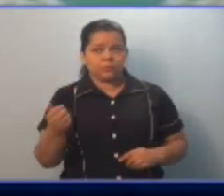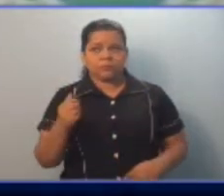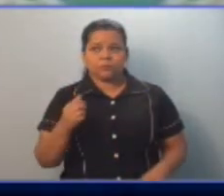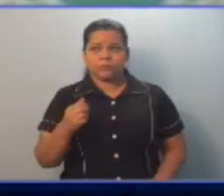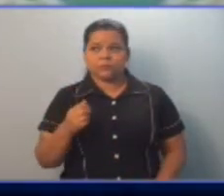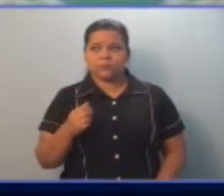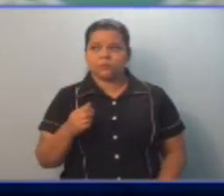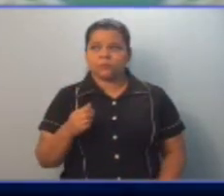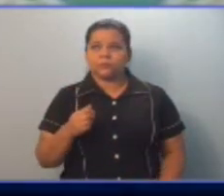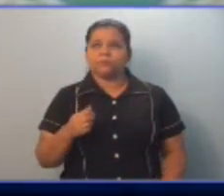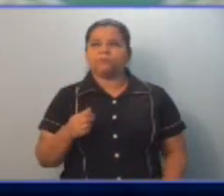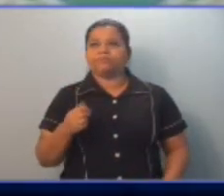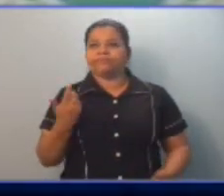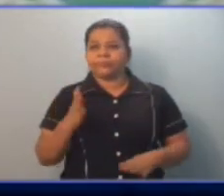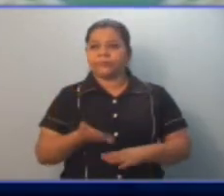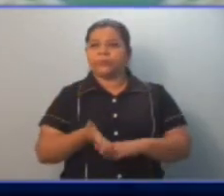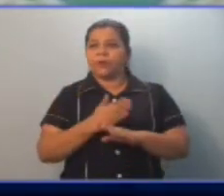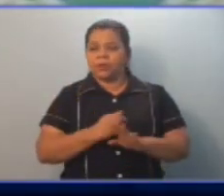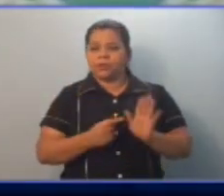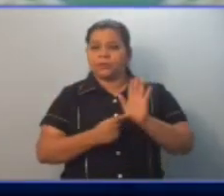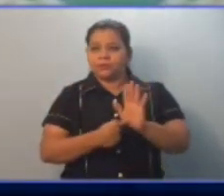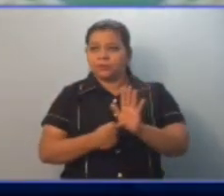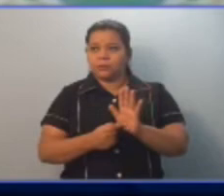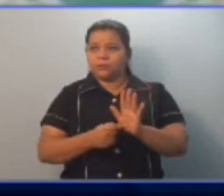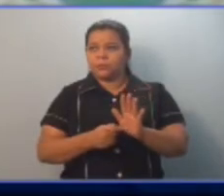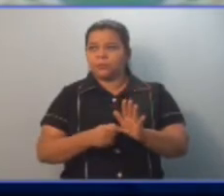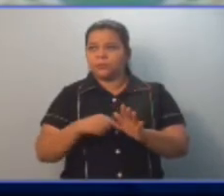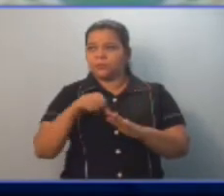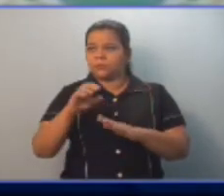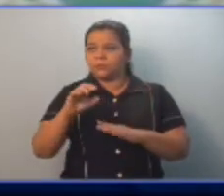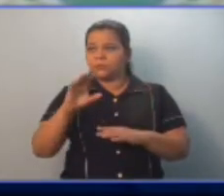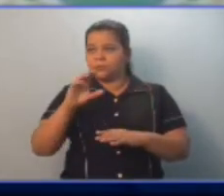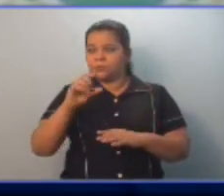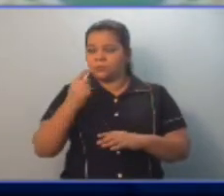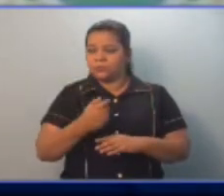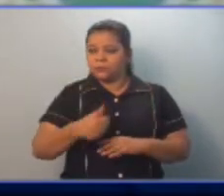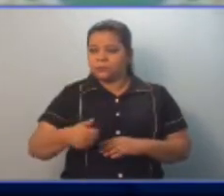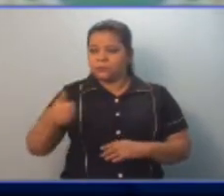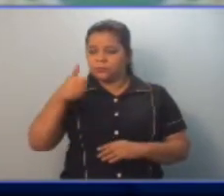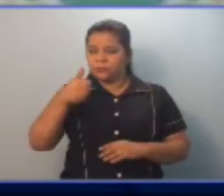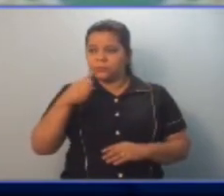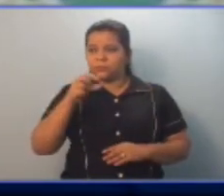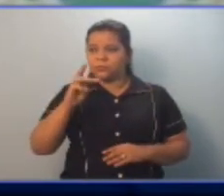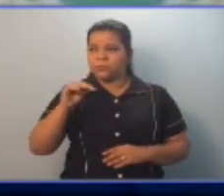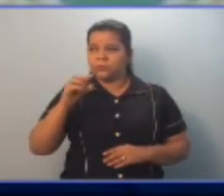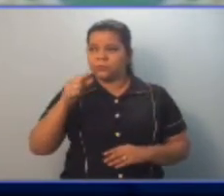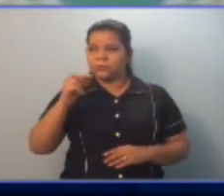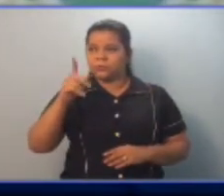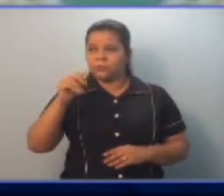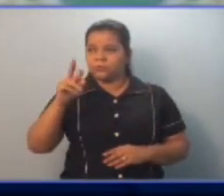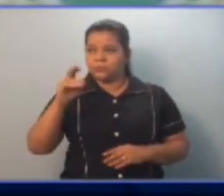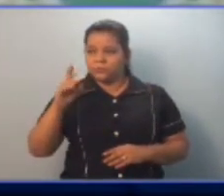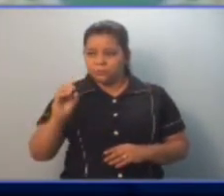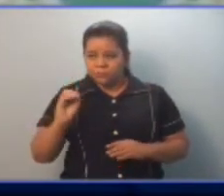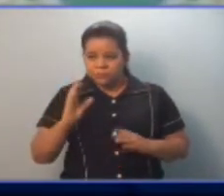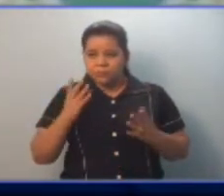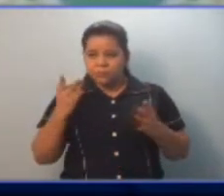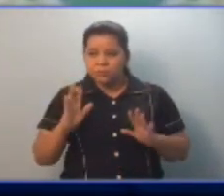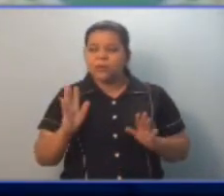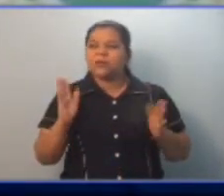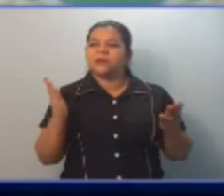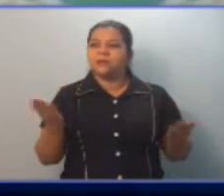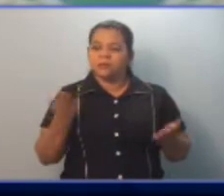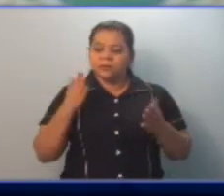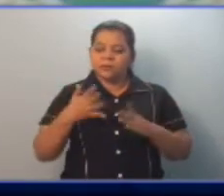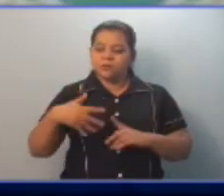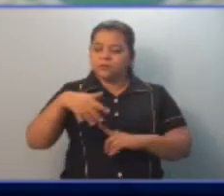él presentó la recusación de los magistrados señalando una serie de discrepancias públicas que